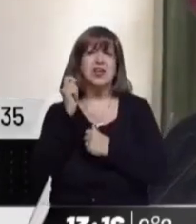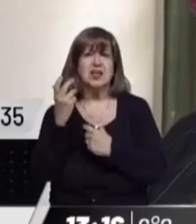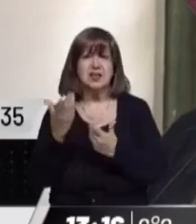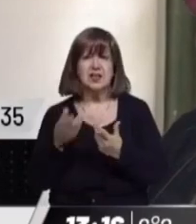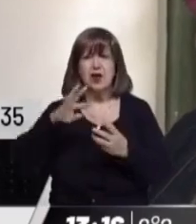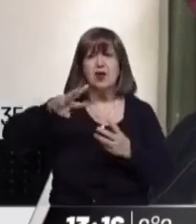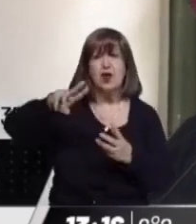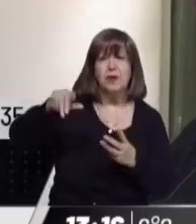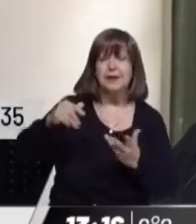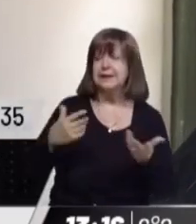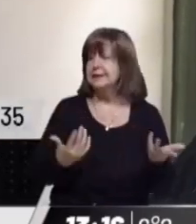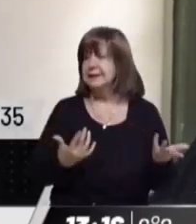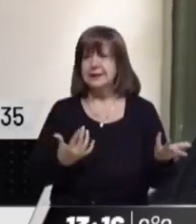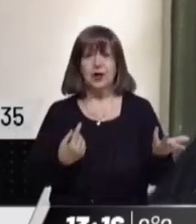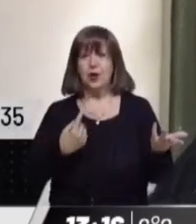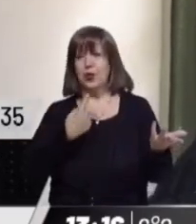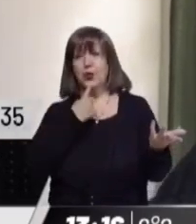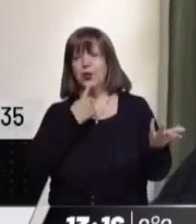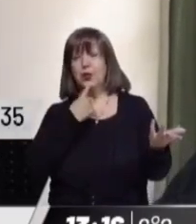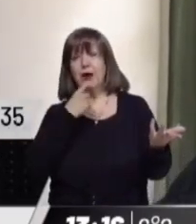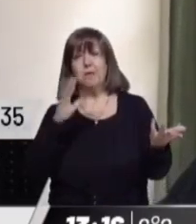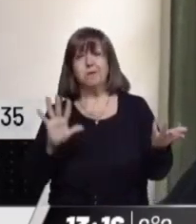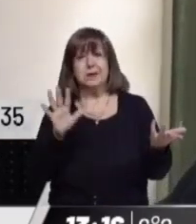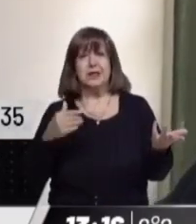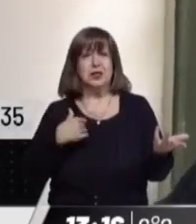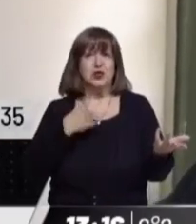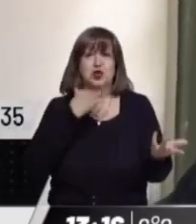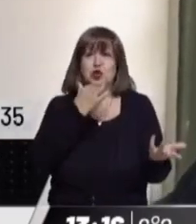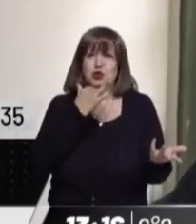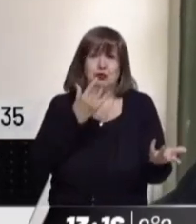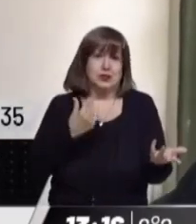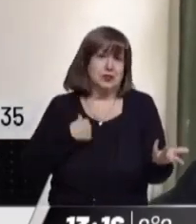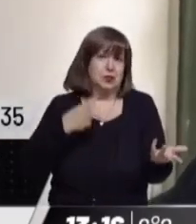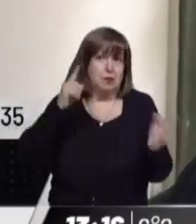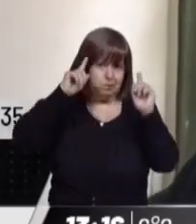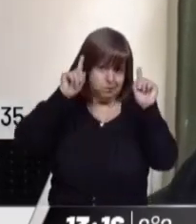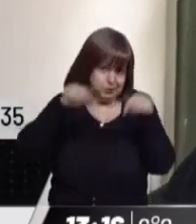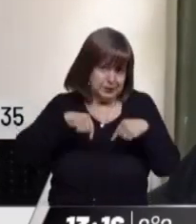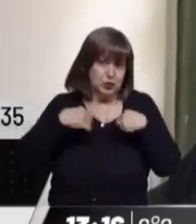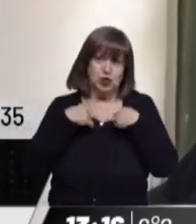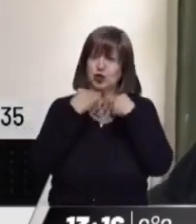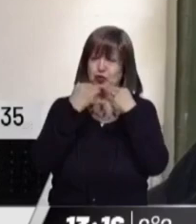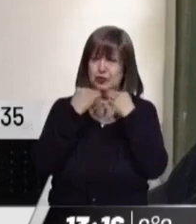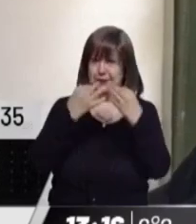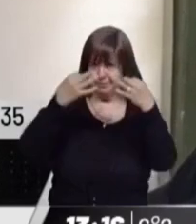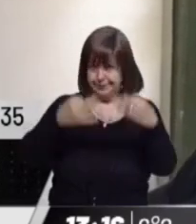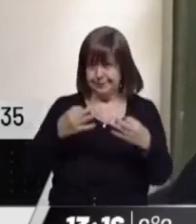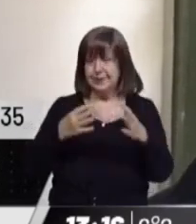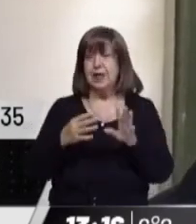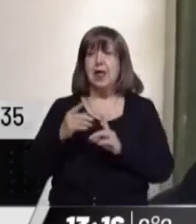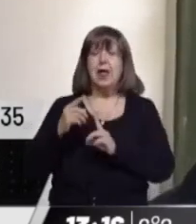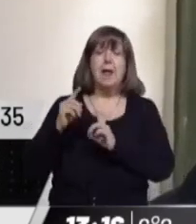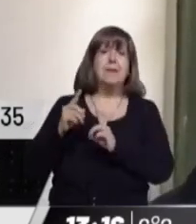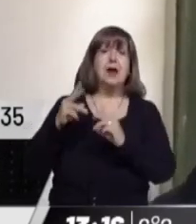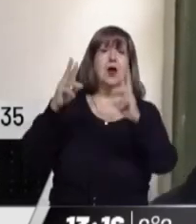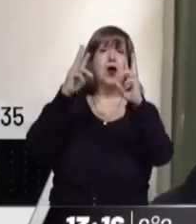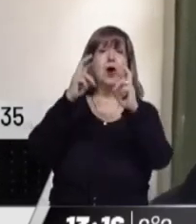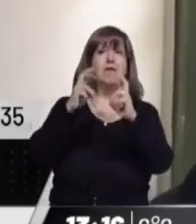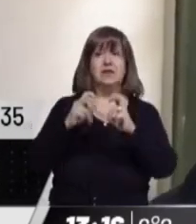pasa es que, bueno, yo particularmente no puedo decir que sospecho de nadie porque no lo sé realmente. Pero bueno, ya está